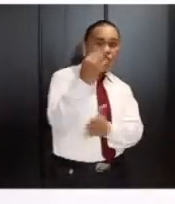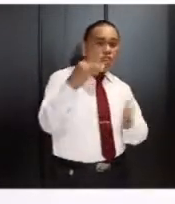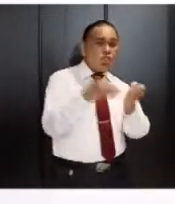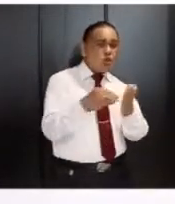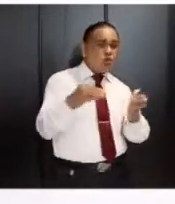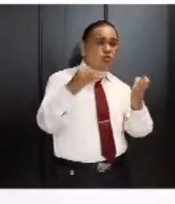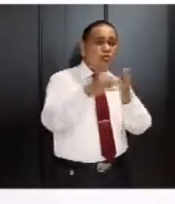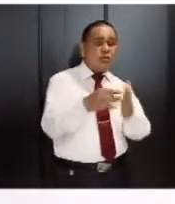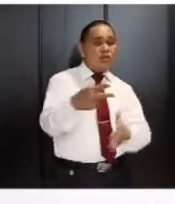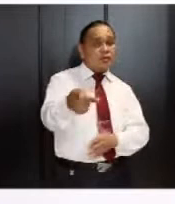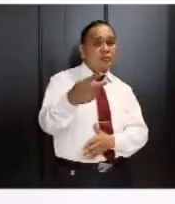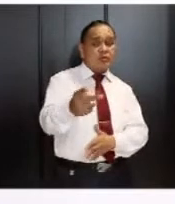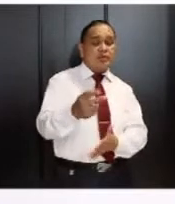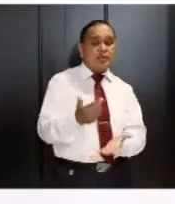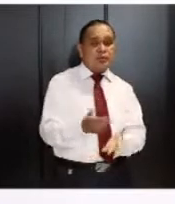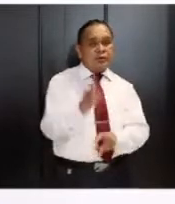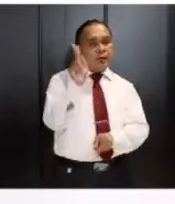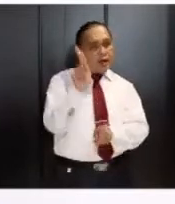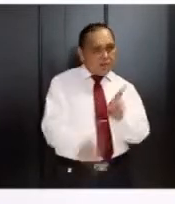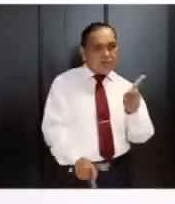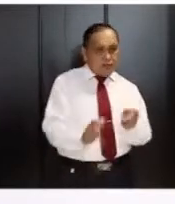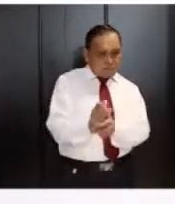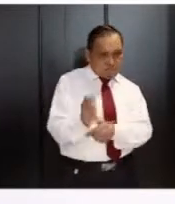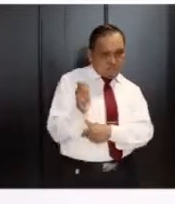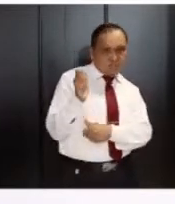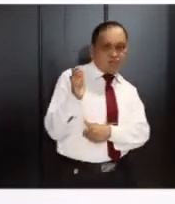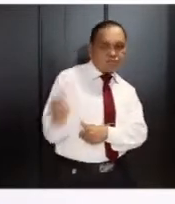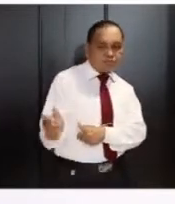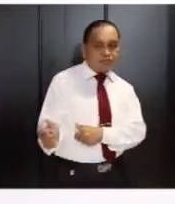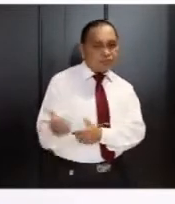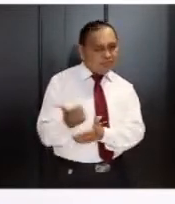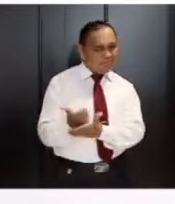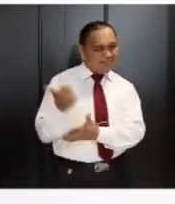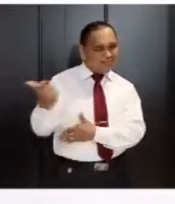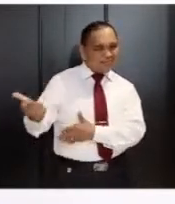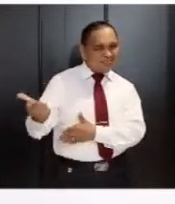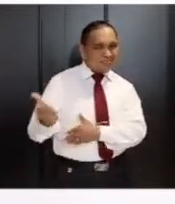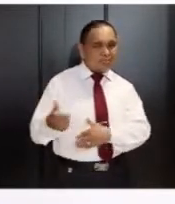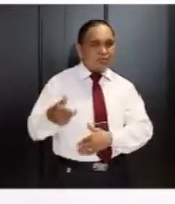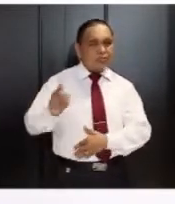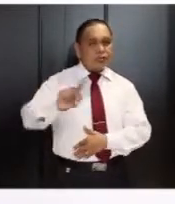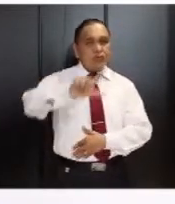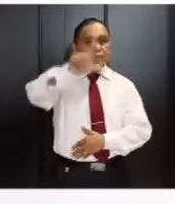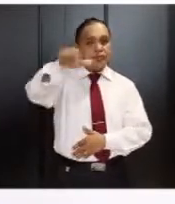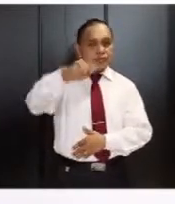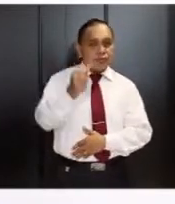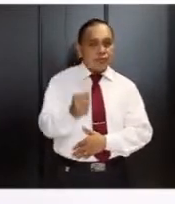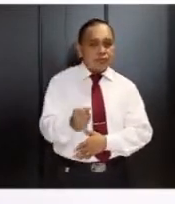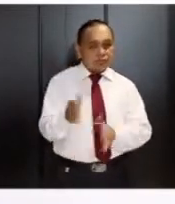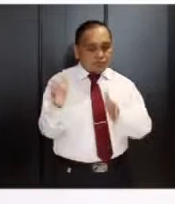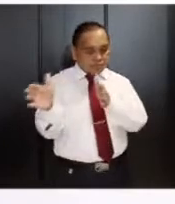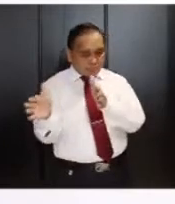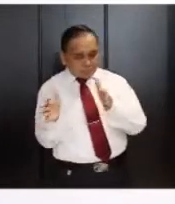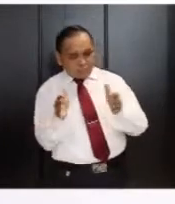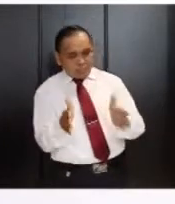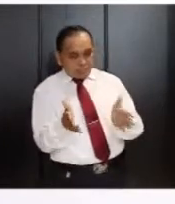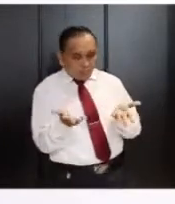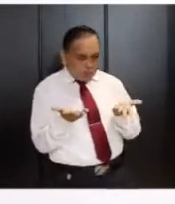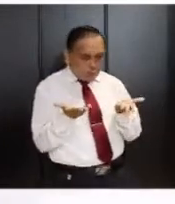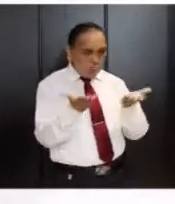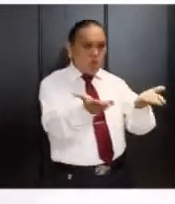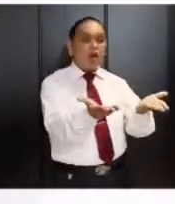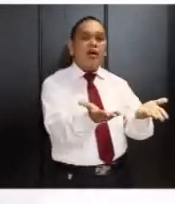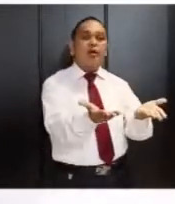millones de pesos. Pagamos una parte con dinero y el resto donando una fracción del